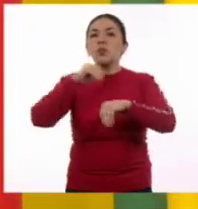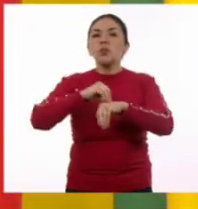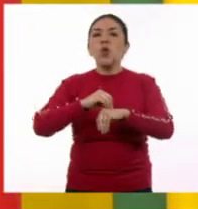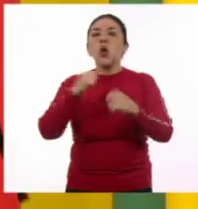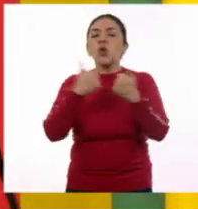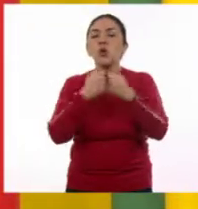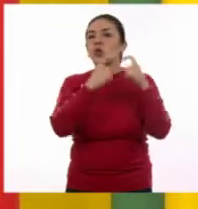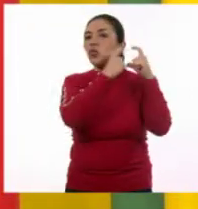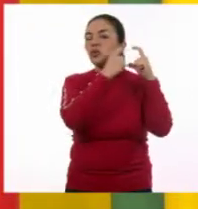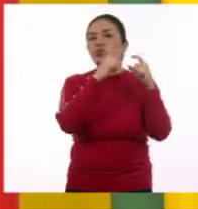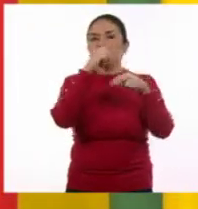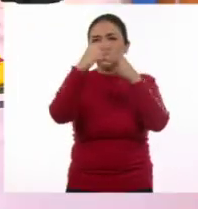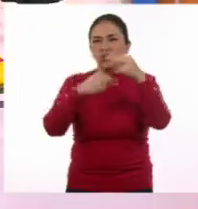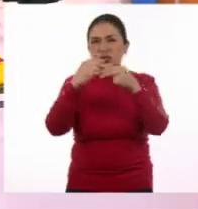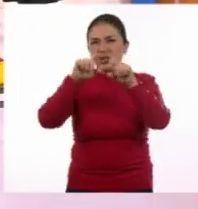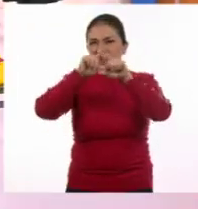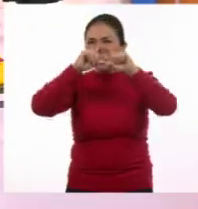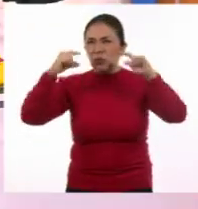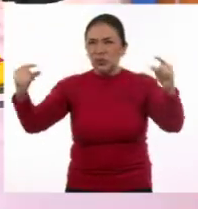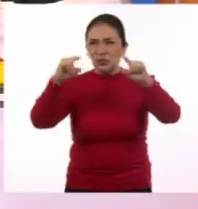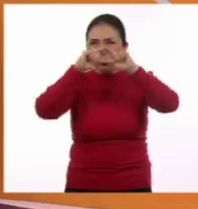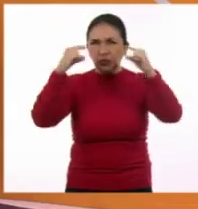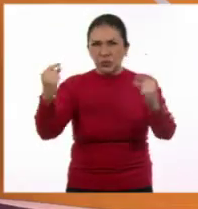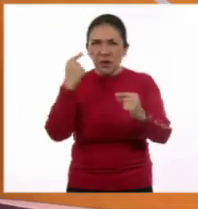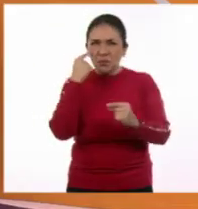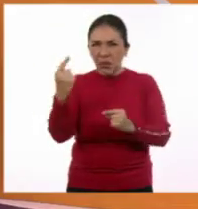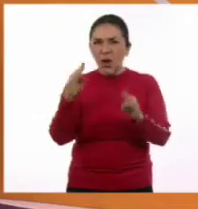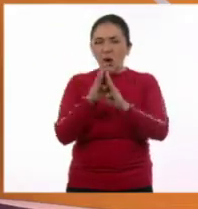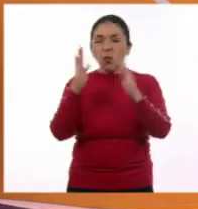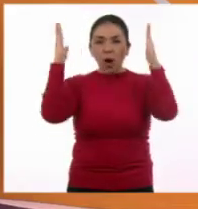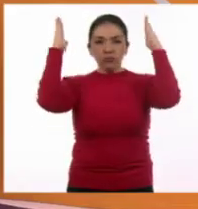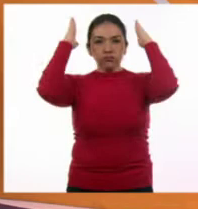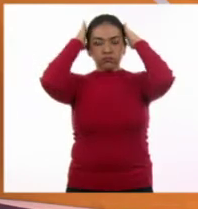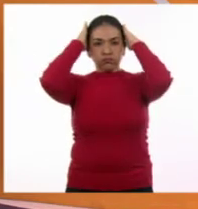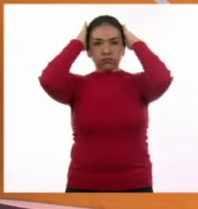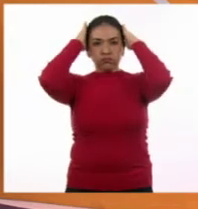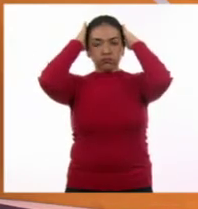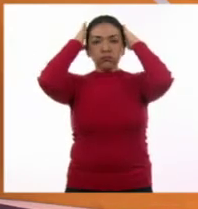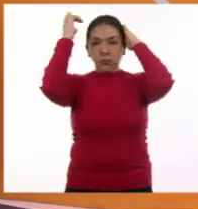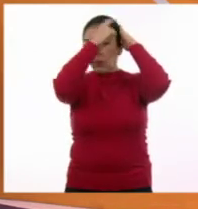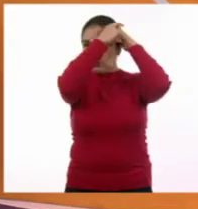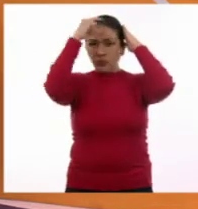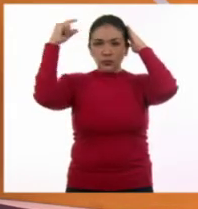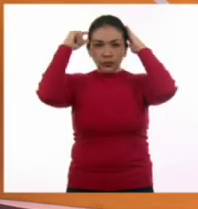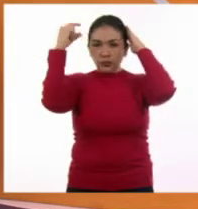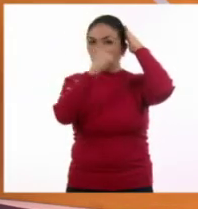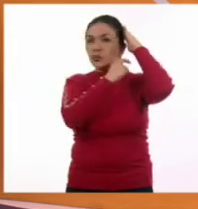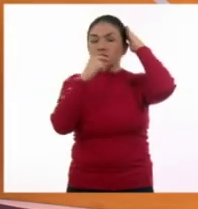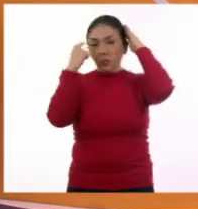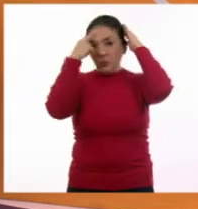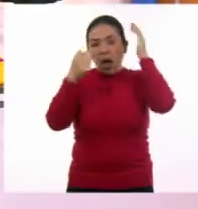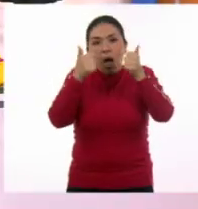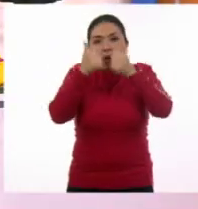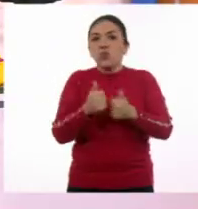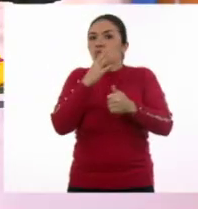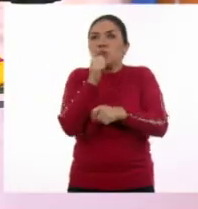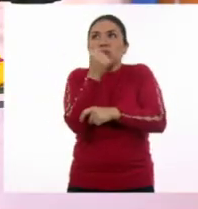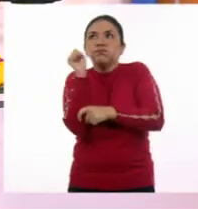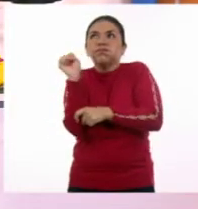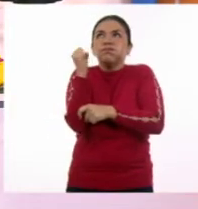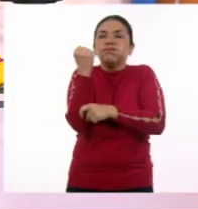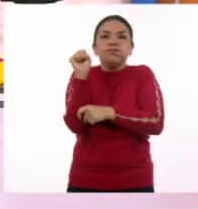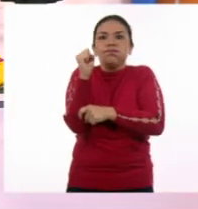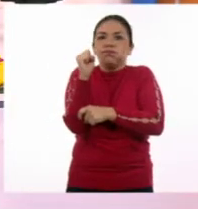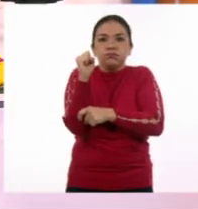para que los pondrían como aquí en esta parte exactamente quedarían en esa parte y para igual